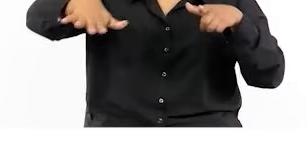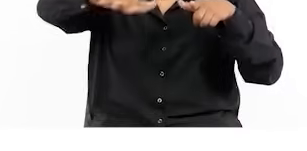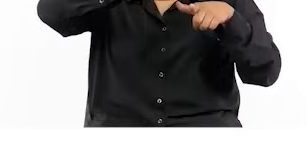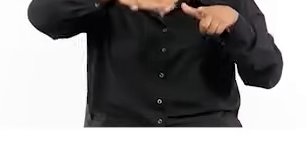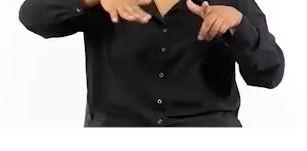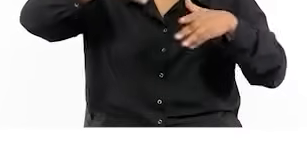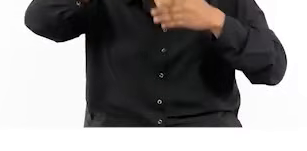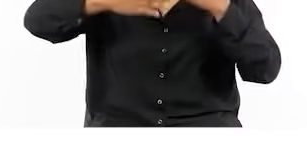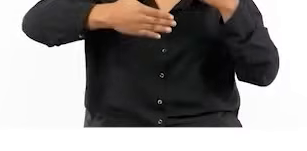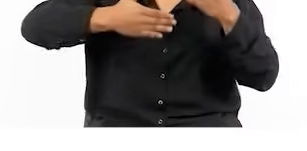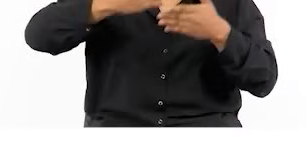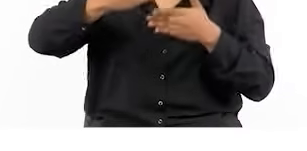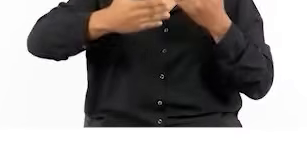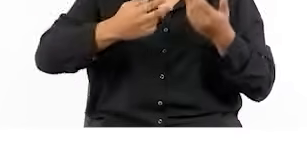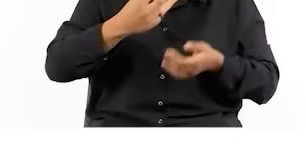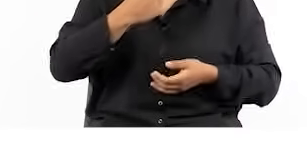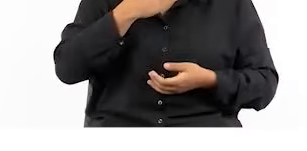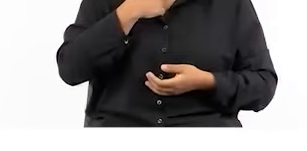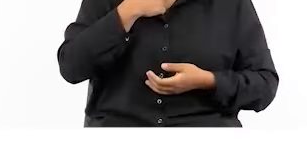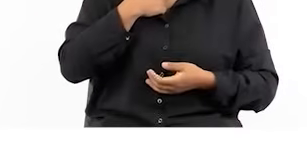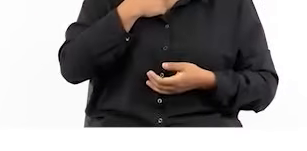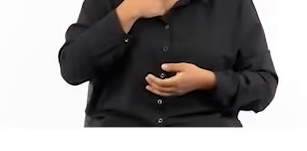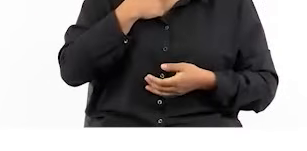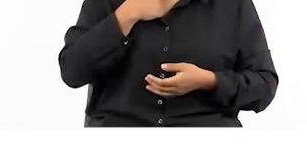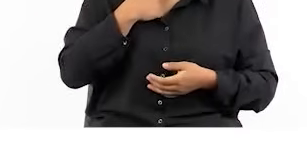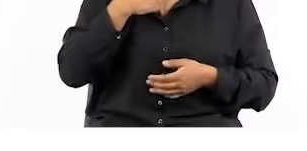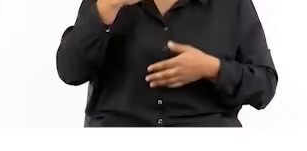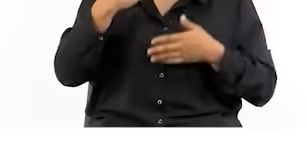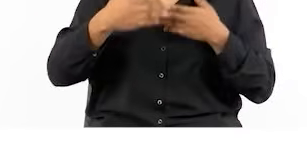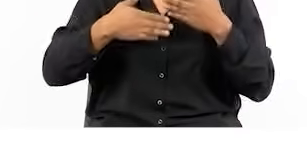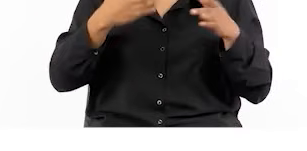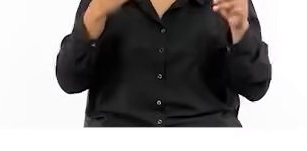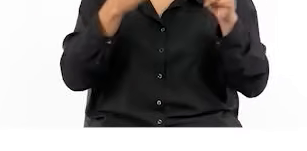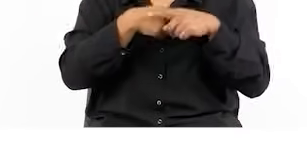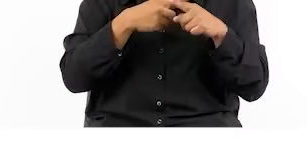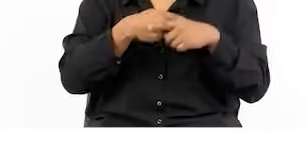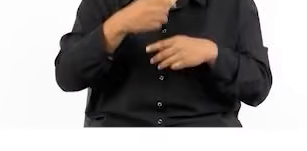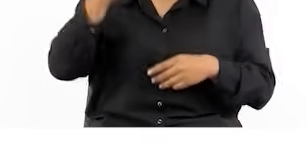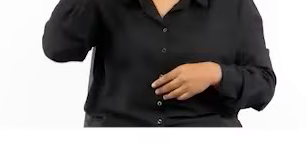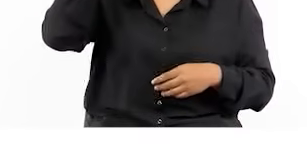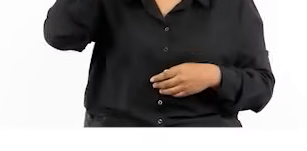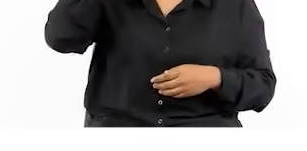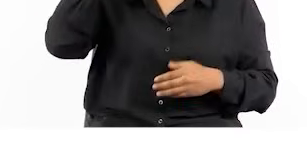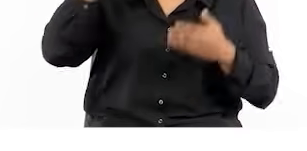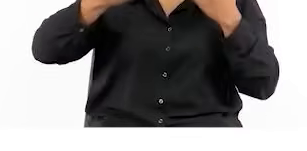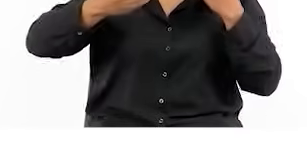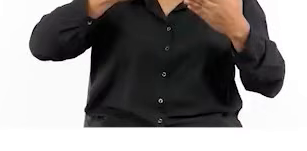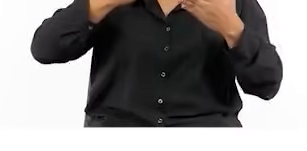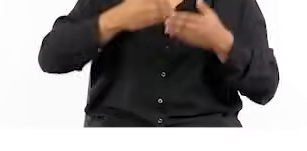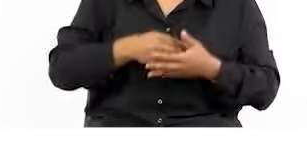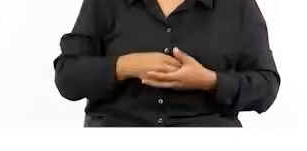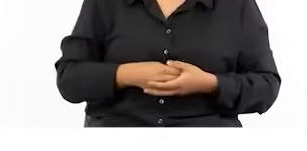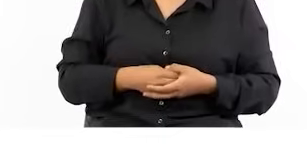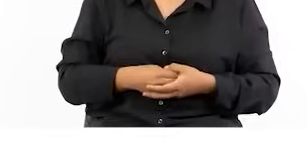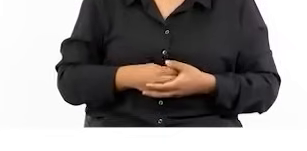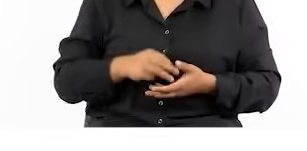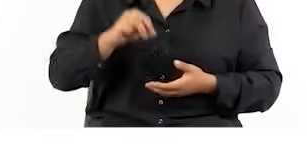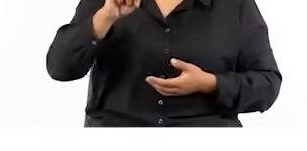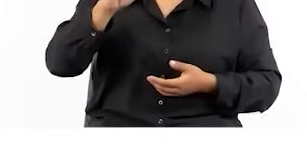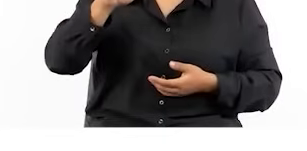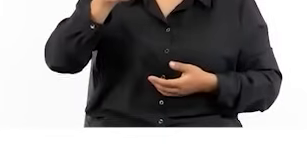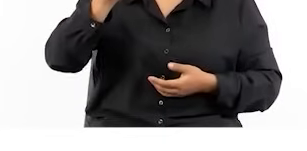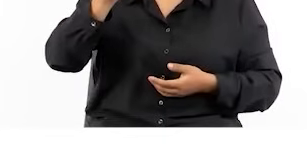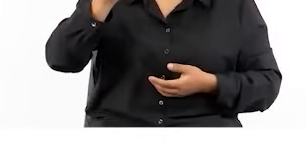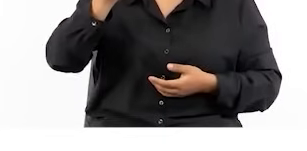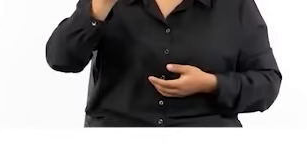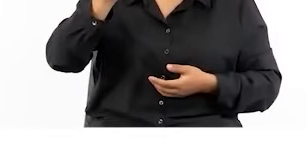En la superficie hay procesos que afectan mucho los suelos, son procesos dinámicos y los vamos a conocer